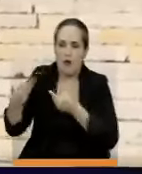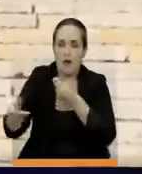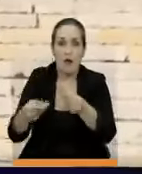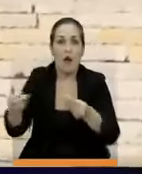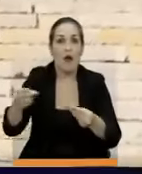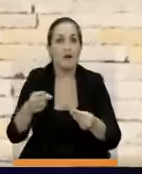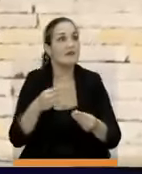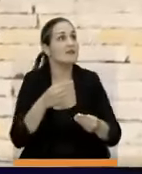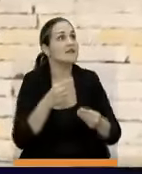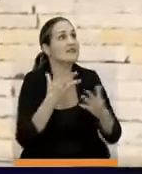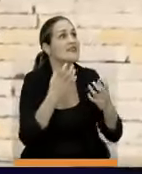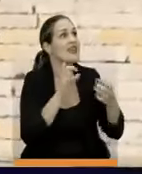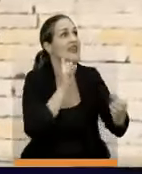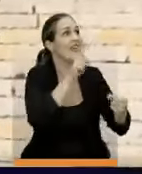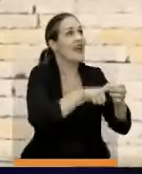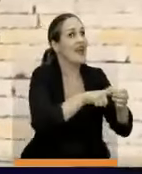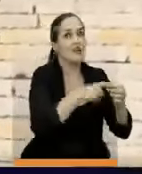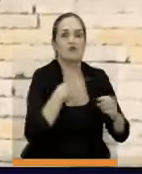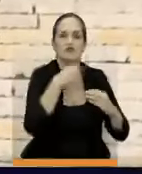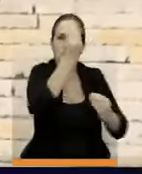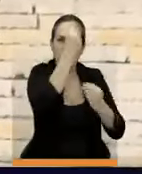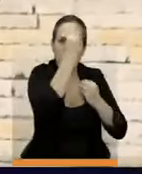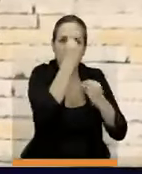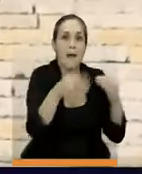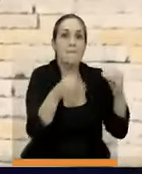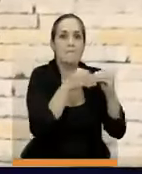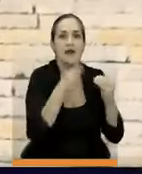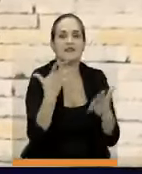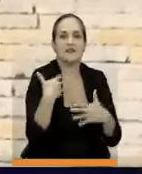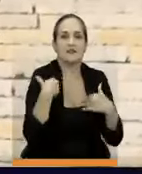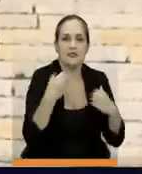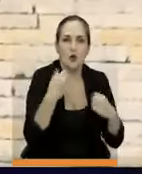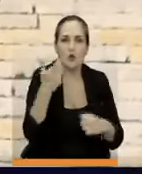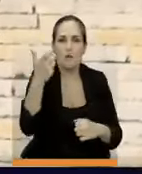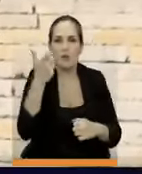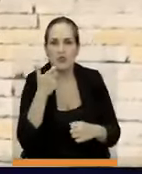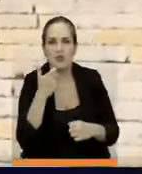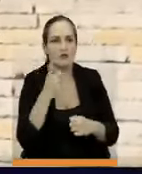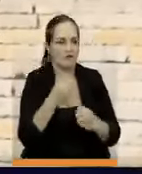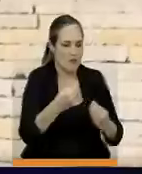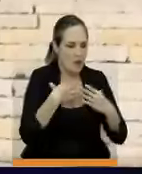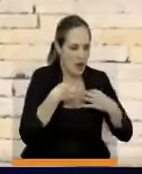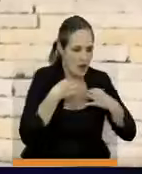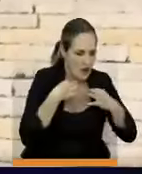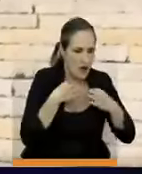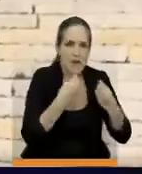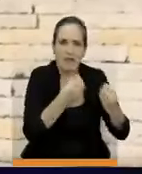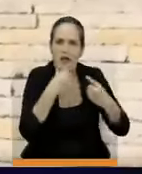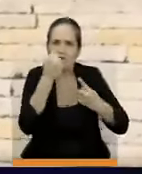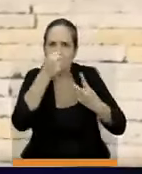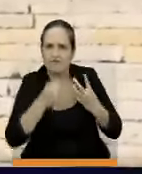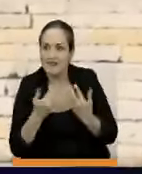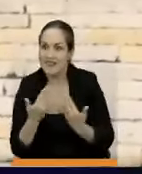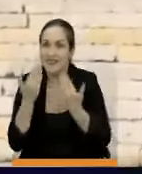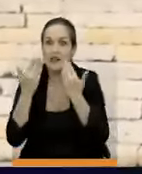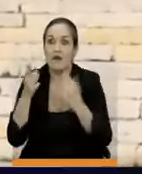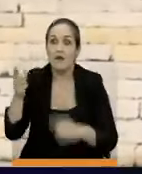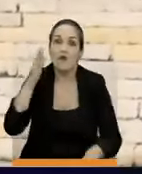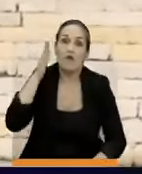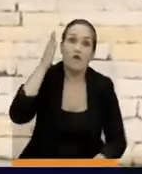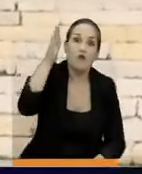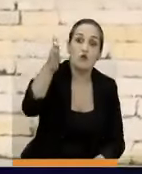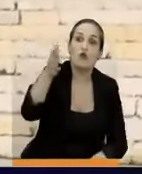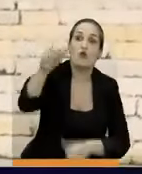presten su servicio militar Pero además van a tener prestaciones sociales salud alimentación vestuario se le va a comutar para el tema de la